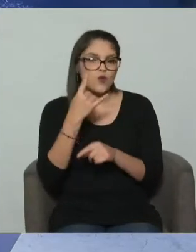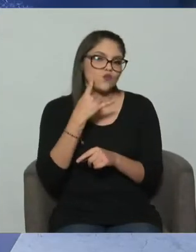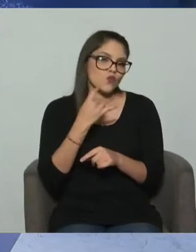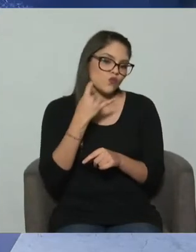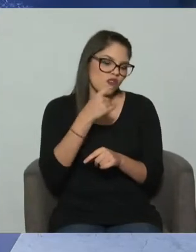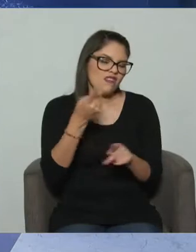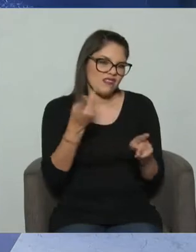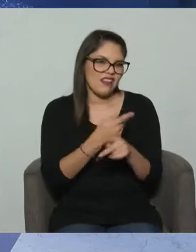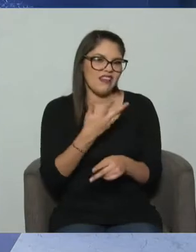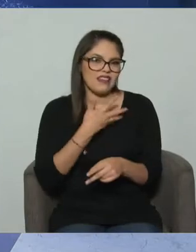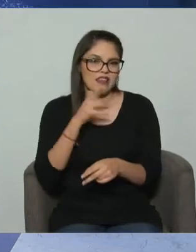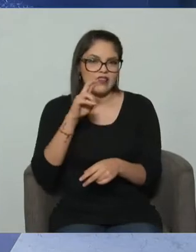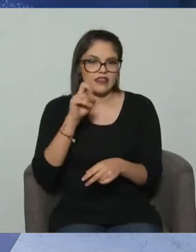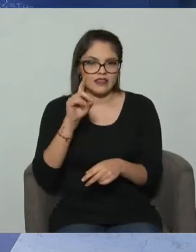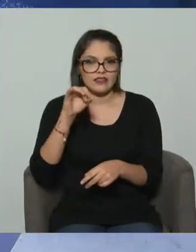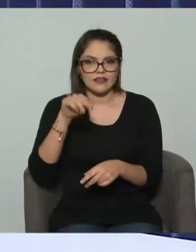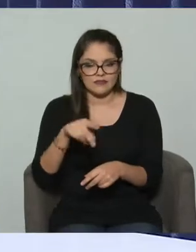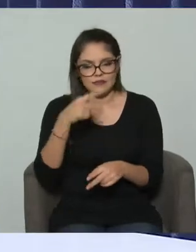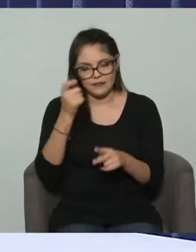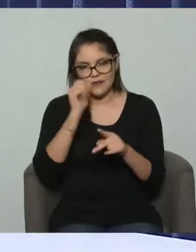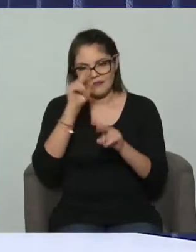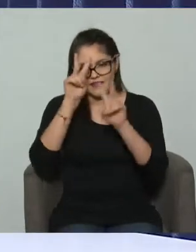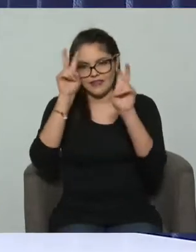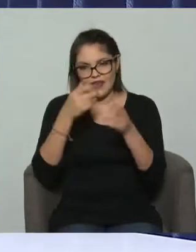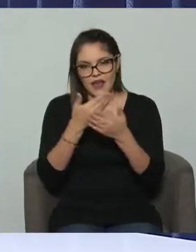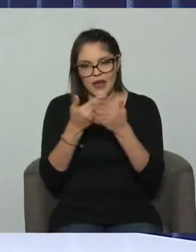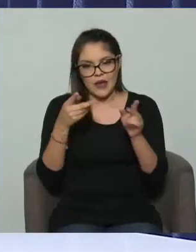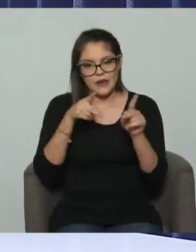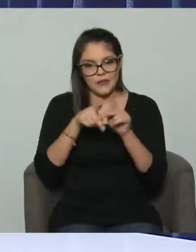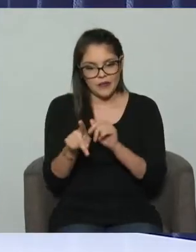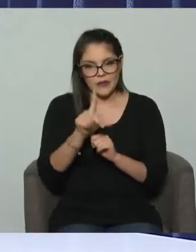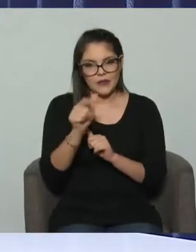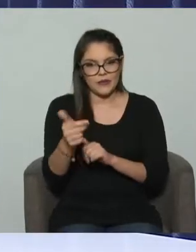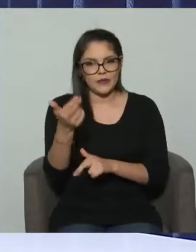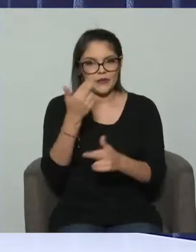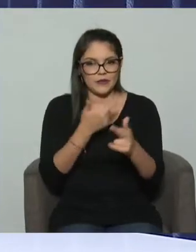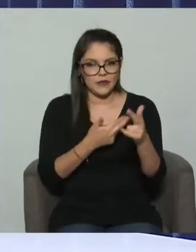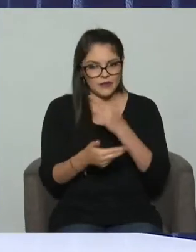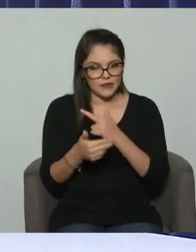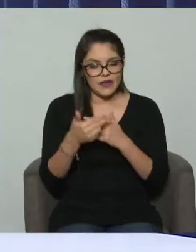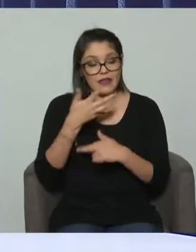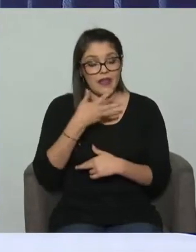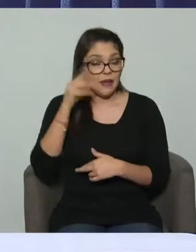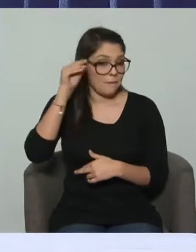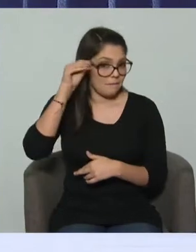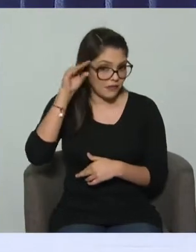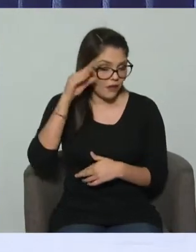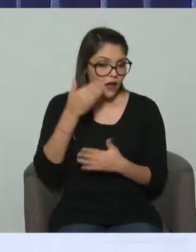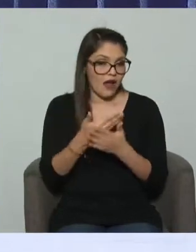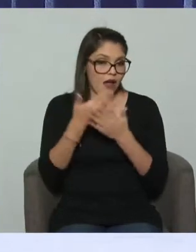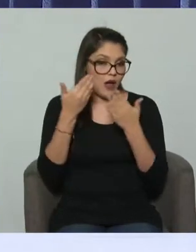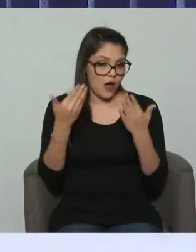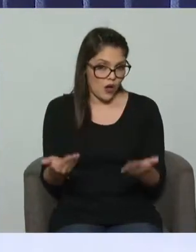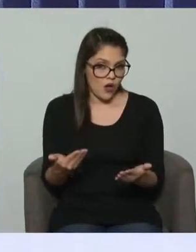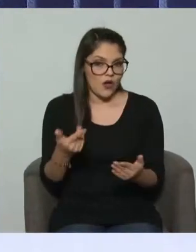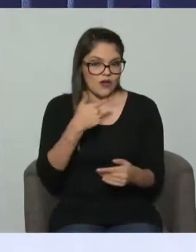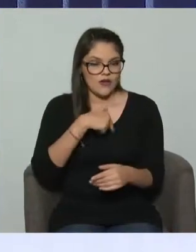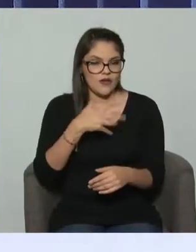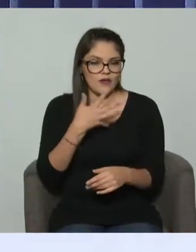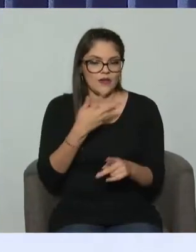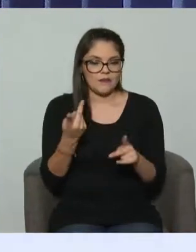ustedes en la Redín en este tema. Perfecto, muchas gracias. Vamos a hacer la pausa, no se vaya, ya volvemos. Estamos transmitiendo totalmente en vivo desde